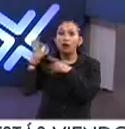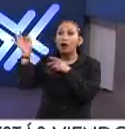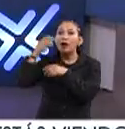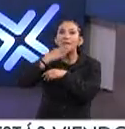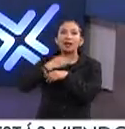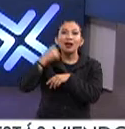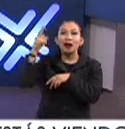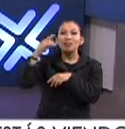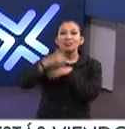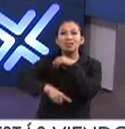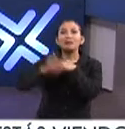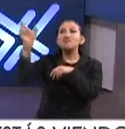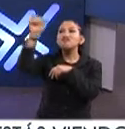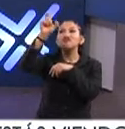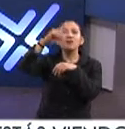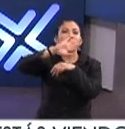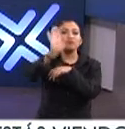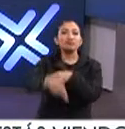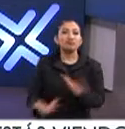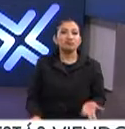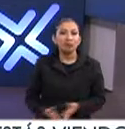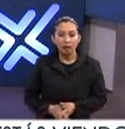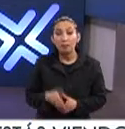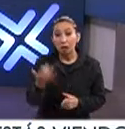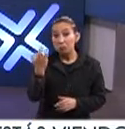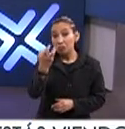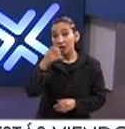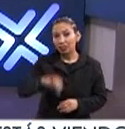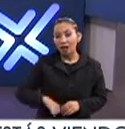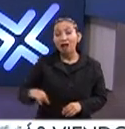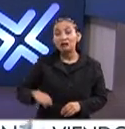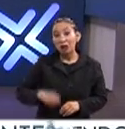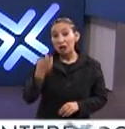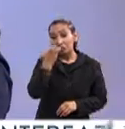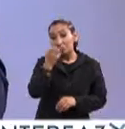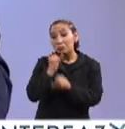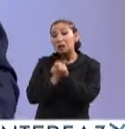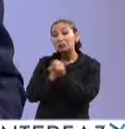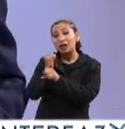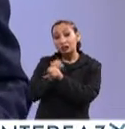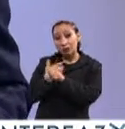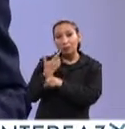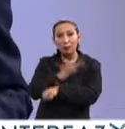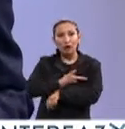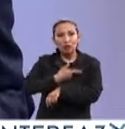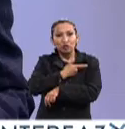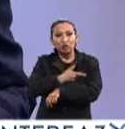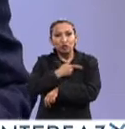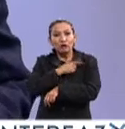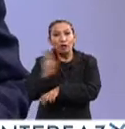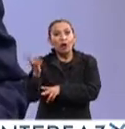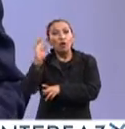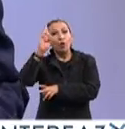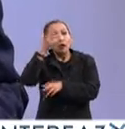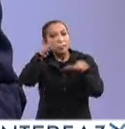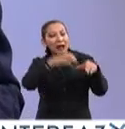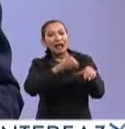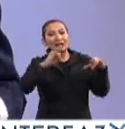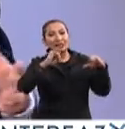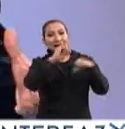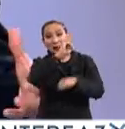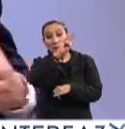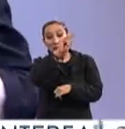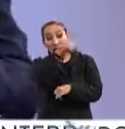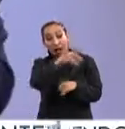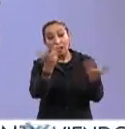de las plantas. Pues interesantísimo, Bonnie, este reportaje. Obviamente nos da muchísimo gusto que universidades como el Instituto